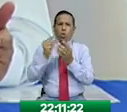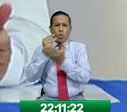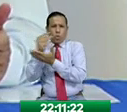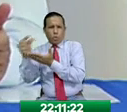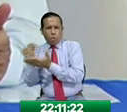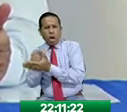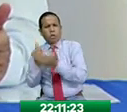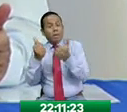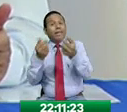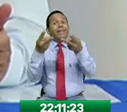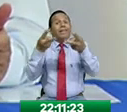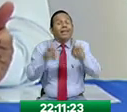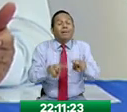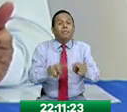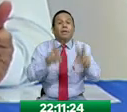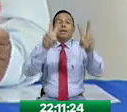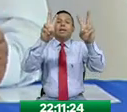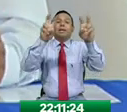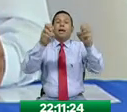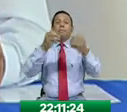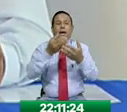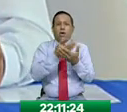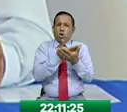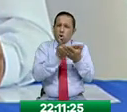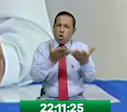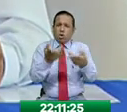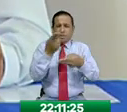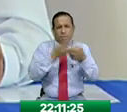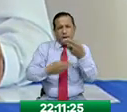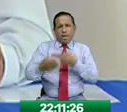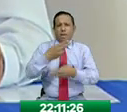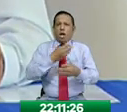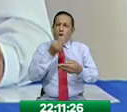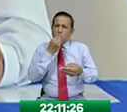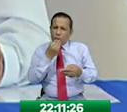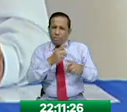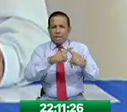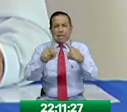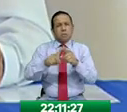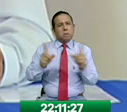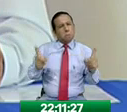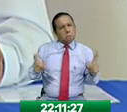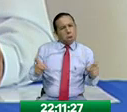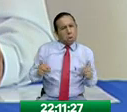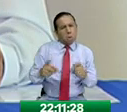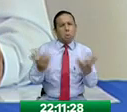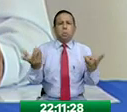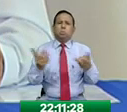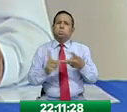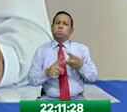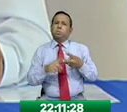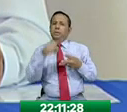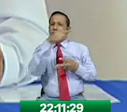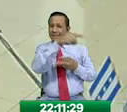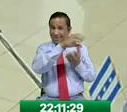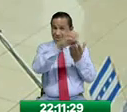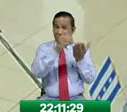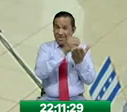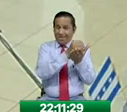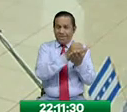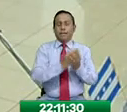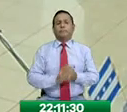la productividad. Sabemos perfectamente que el banano, principalmente el camarón, que viene de la provincia del Oro.